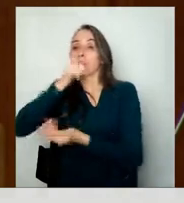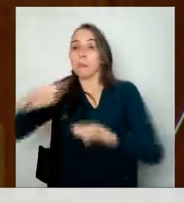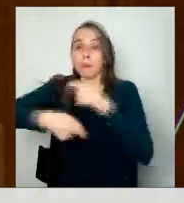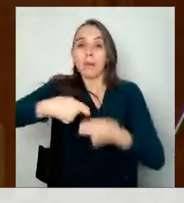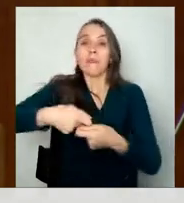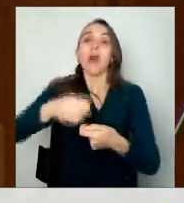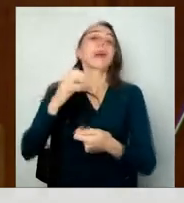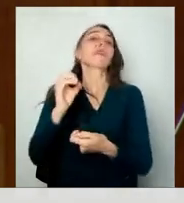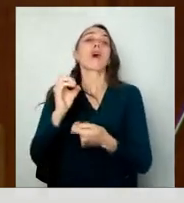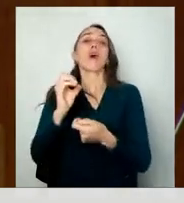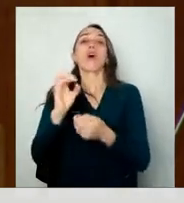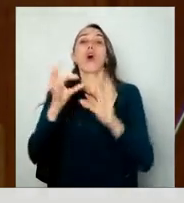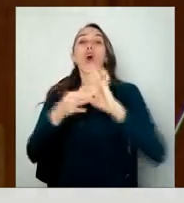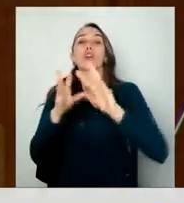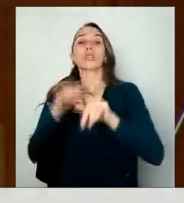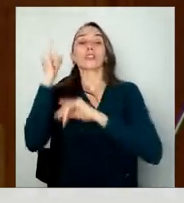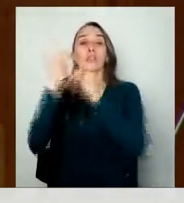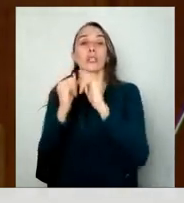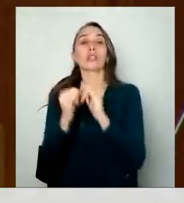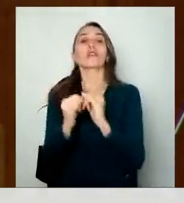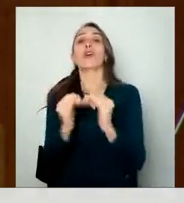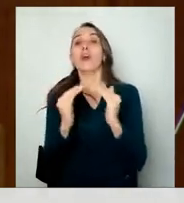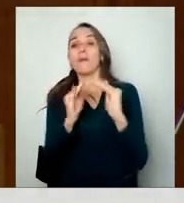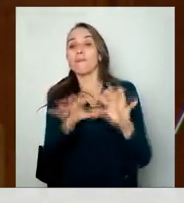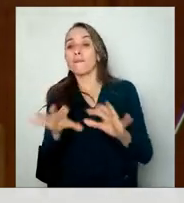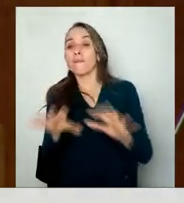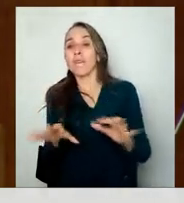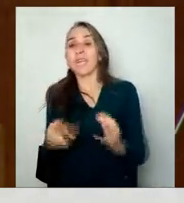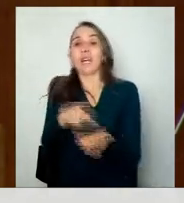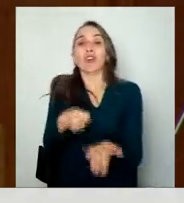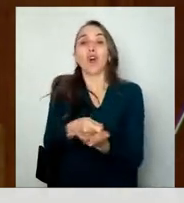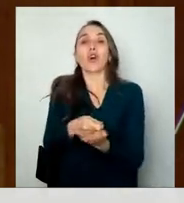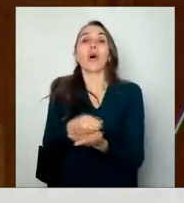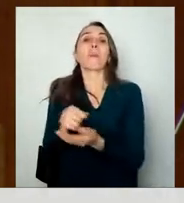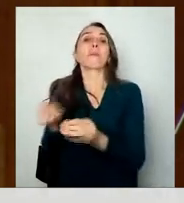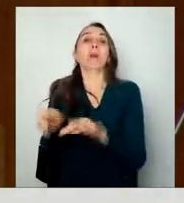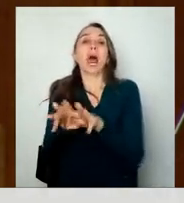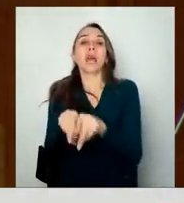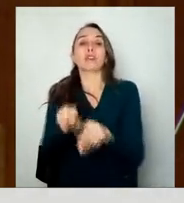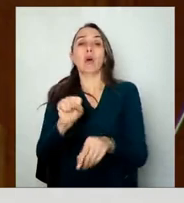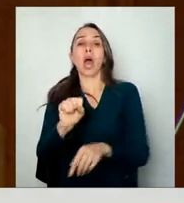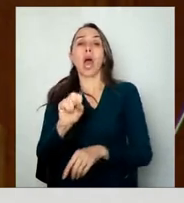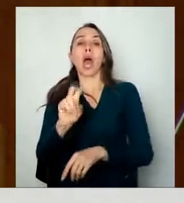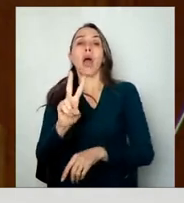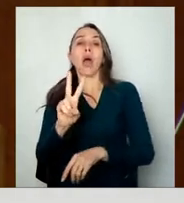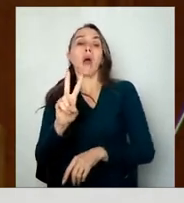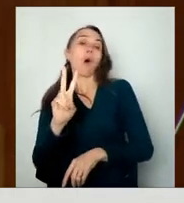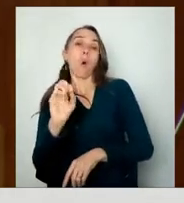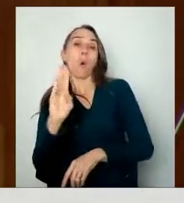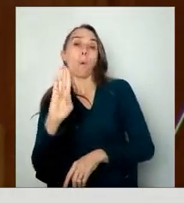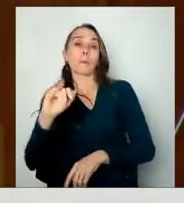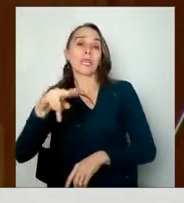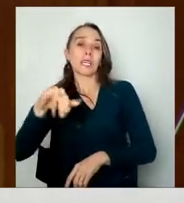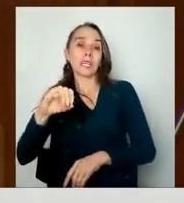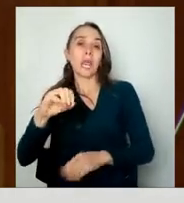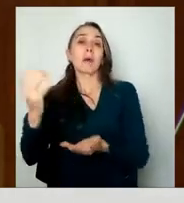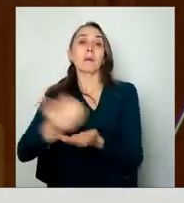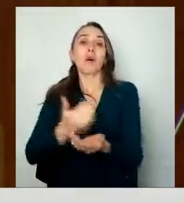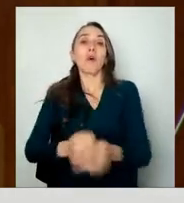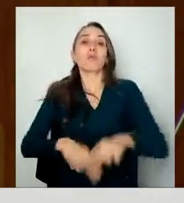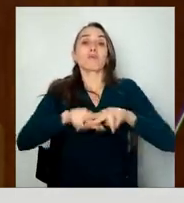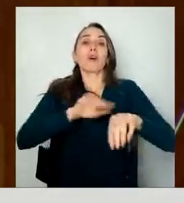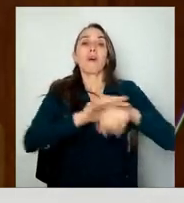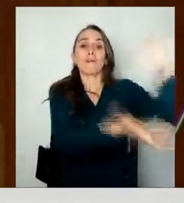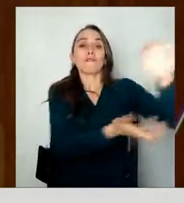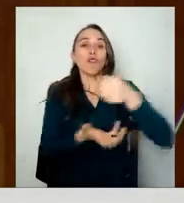que la asociación adquiera y por el producto de las actividades que se desarrollen con el fin de recabar fondos en lo